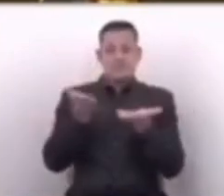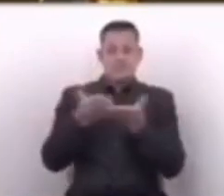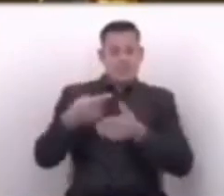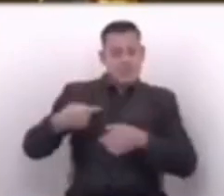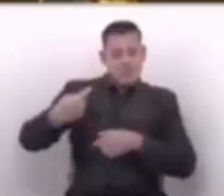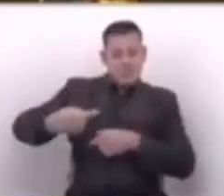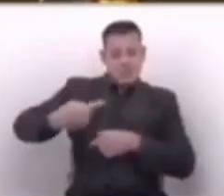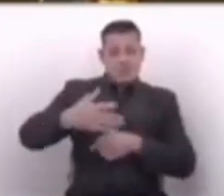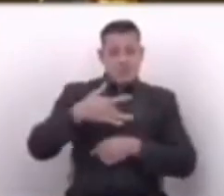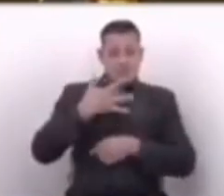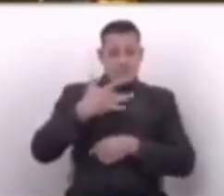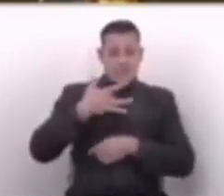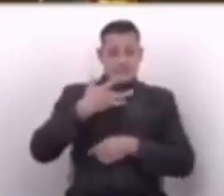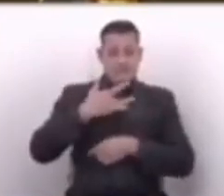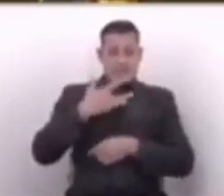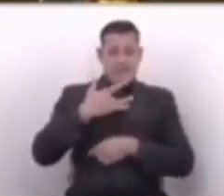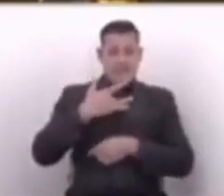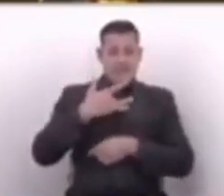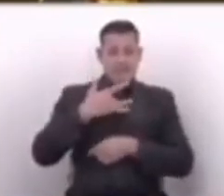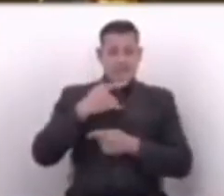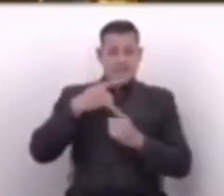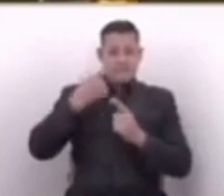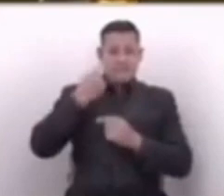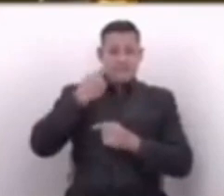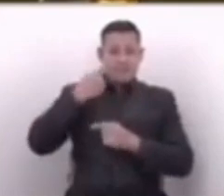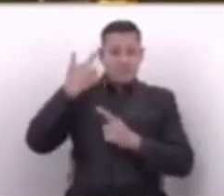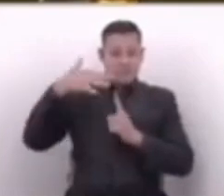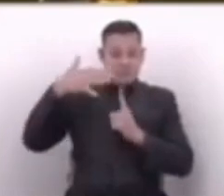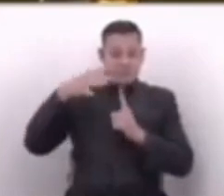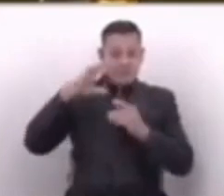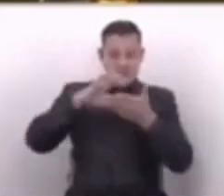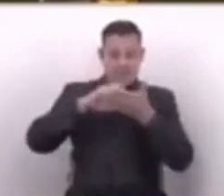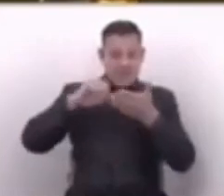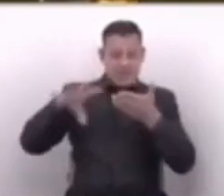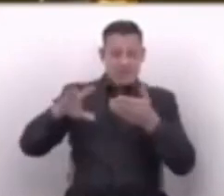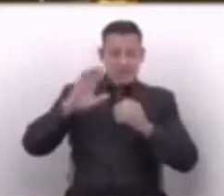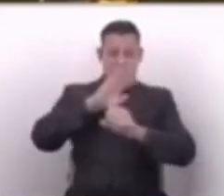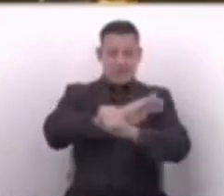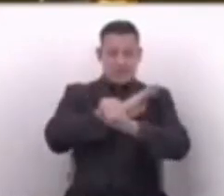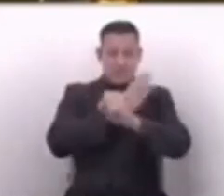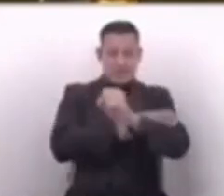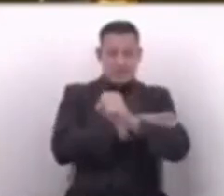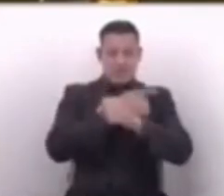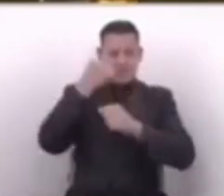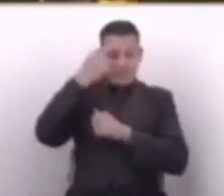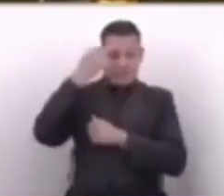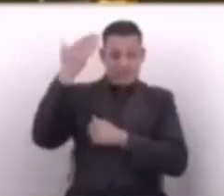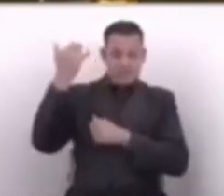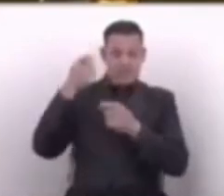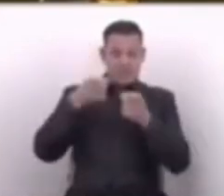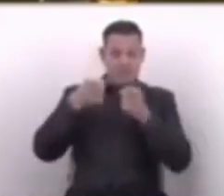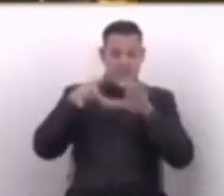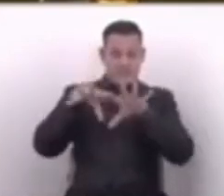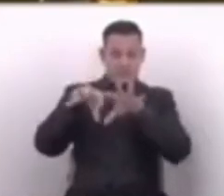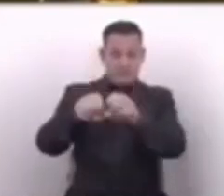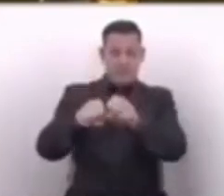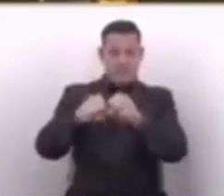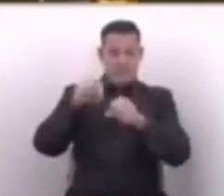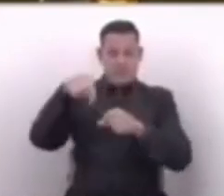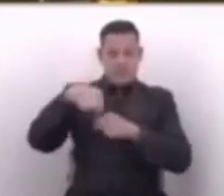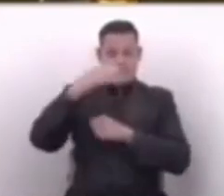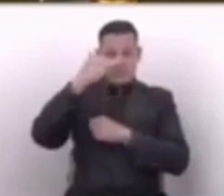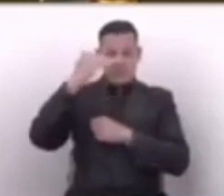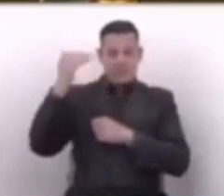ellos sentían la amenaza de quitarles el poder a los políticos que tenían secuestrado a